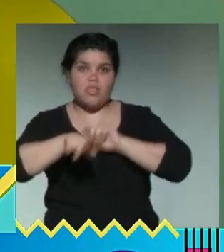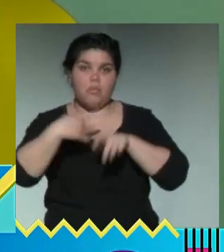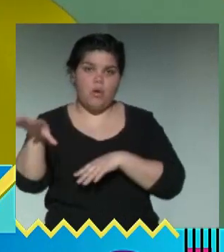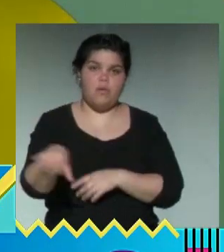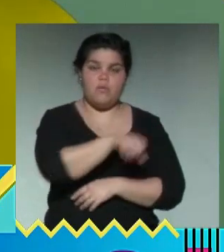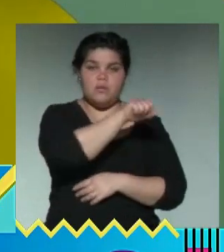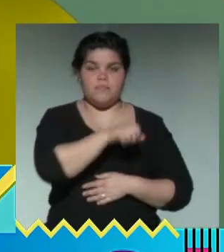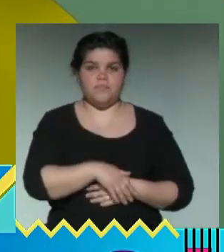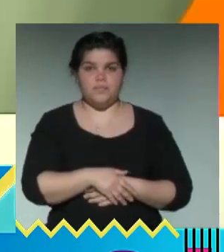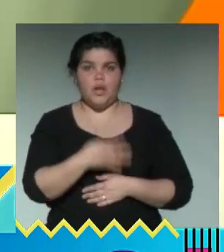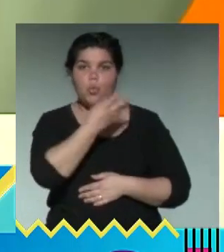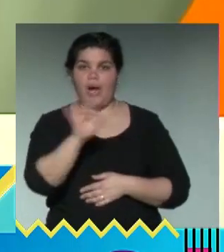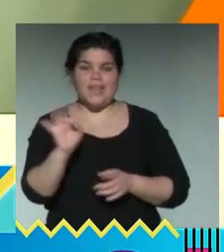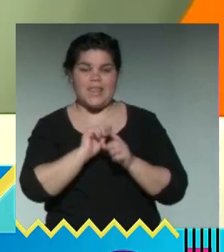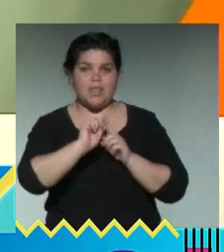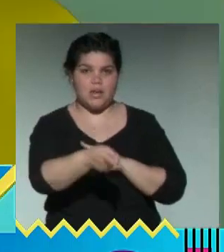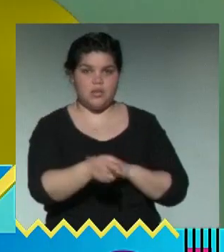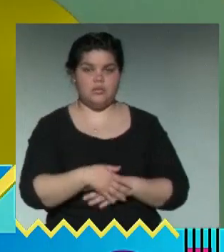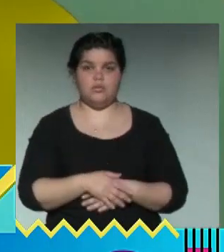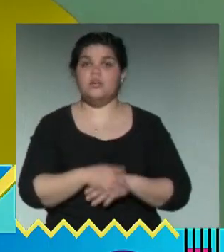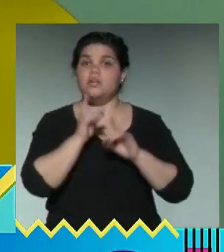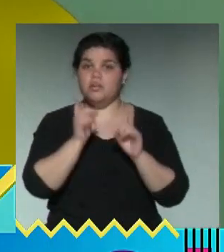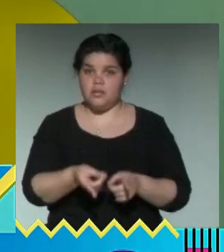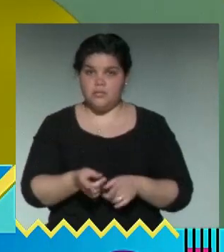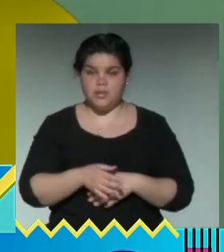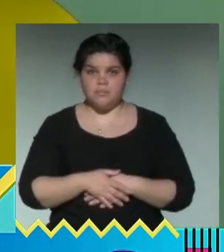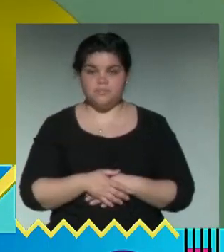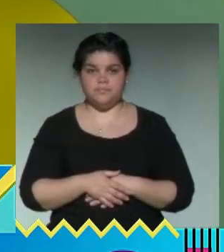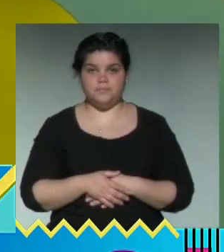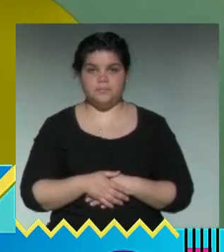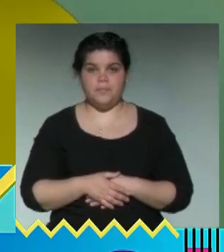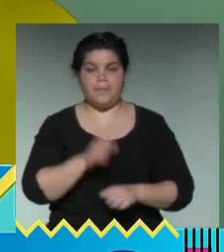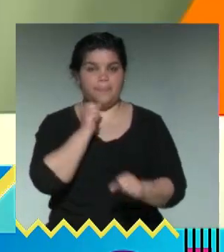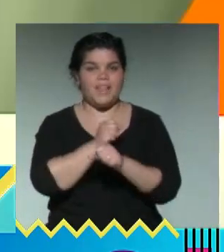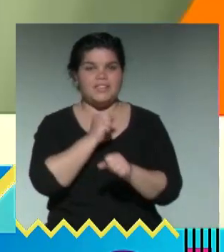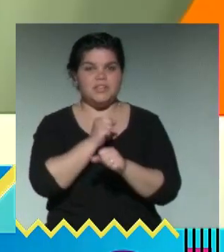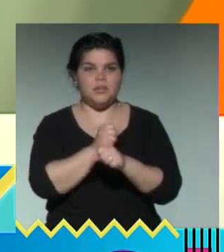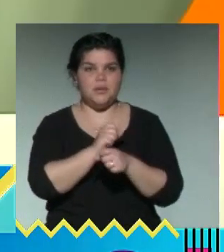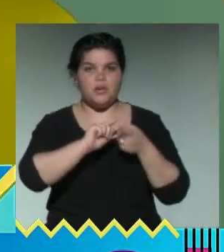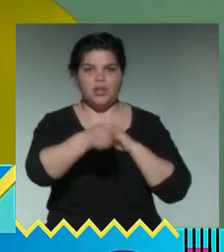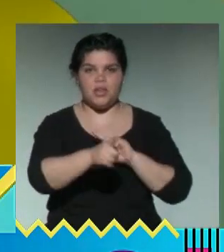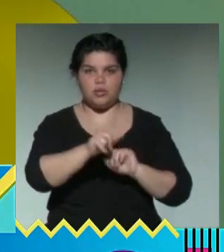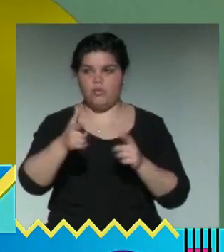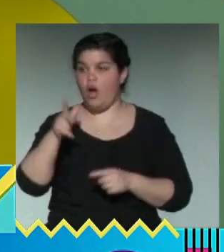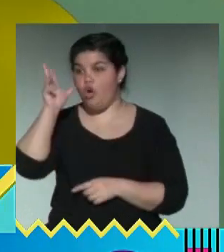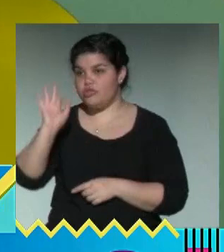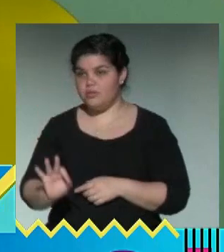entiendo, 40 empleados directos, pero a su vez tienen un montón de empleos indirectos. Más de la gente 80 indirectos. Claro, que les provee a ustedes cada uno de